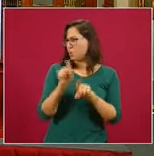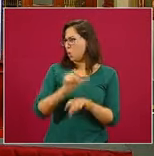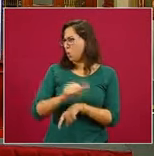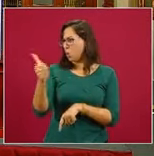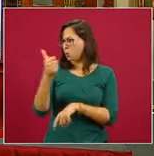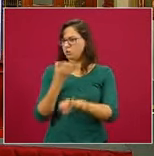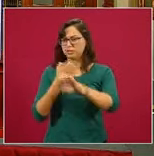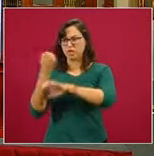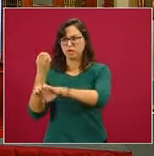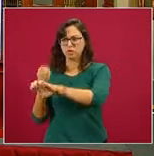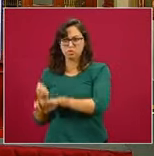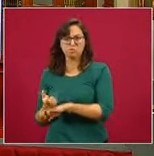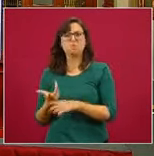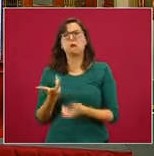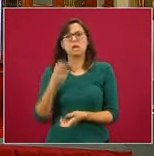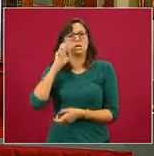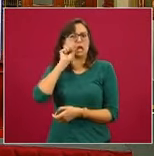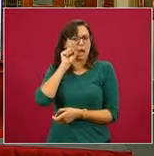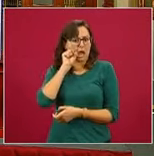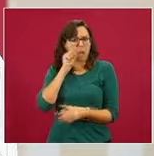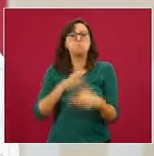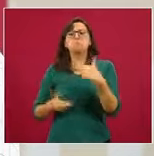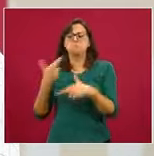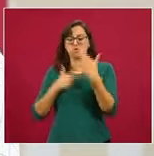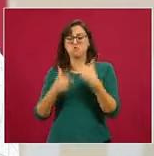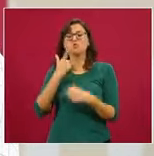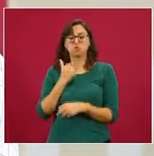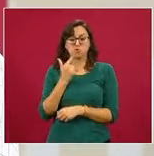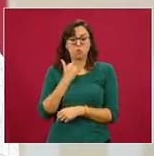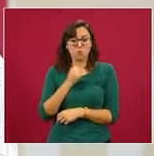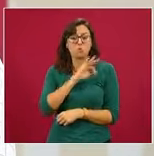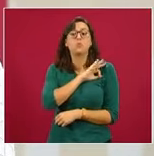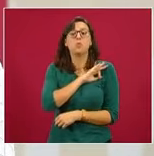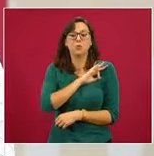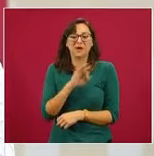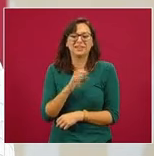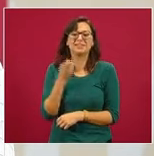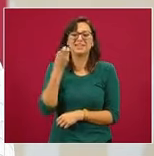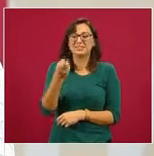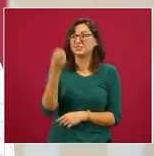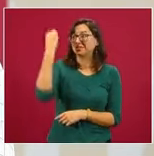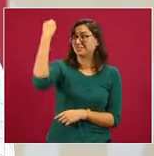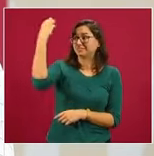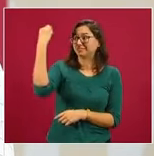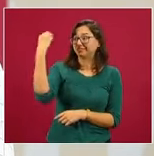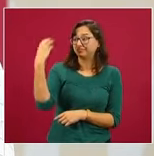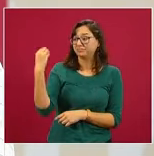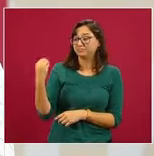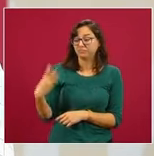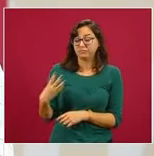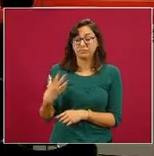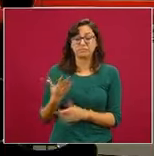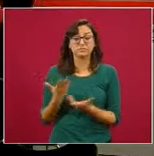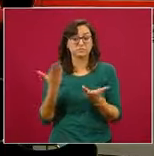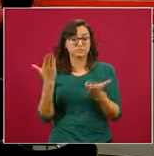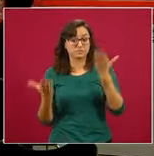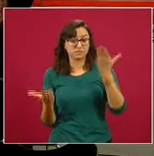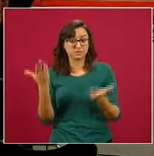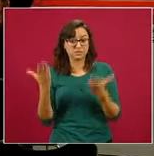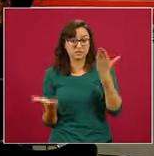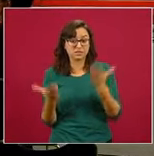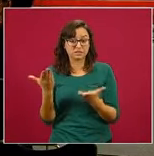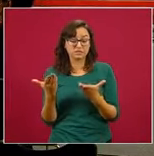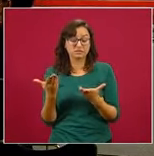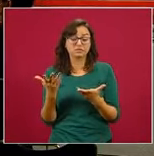naranja puede regresar al rojo, porque recordemos que precisamente lo que el semáforo de riesgo COVID mide, como su nombre lo